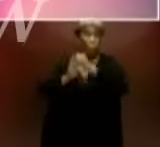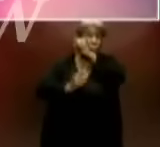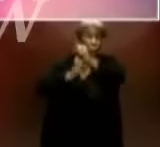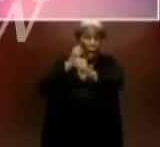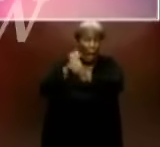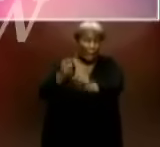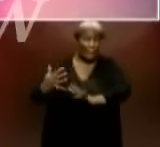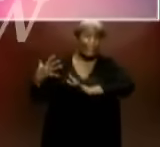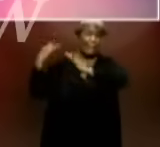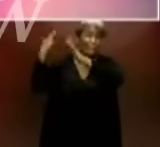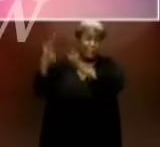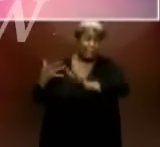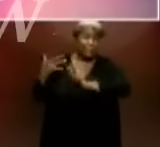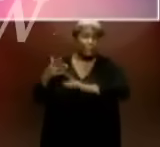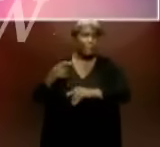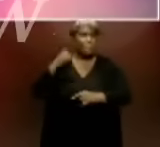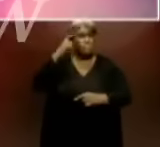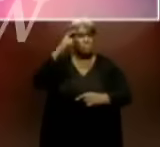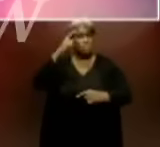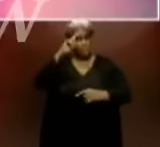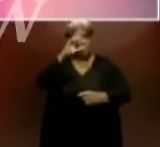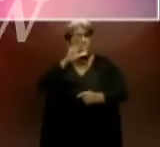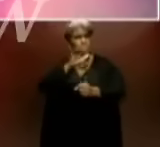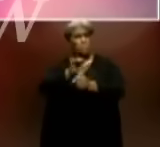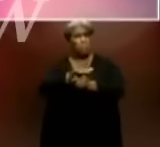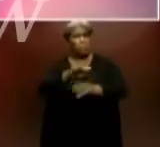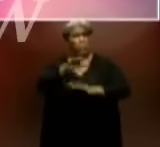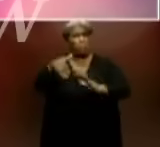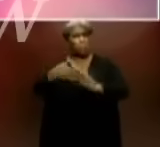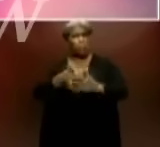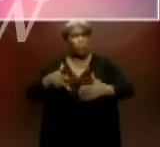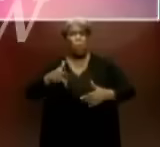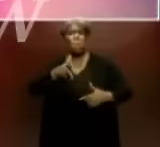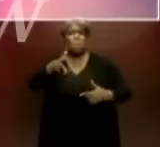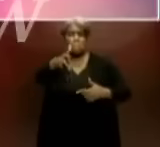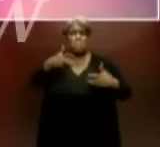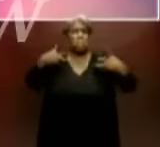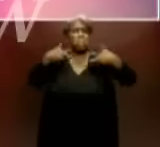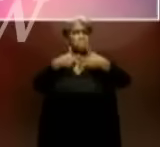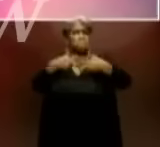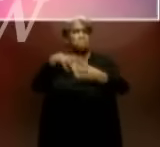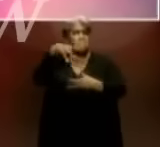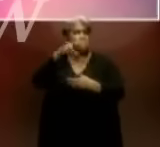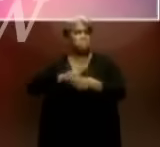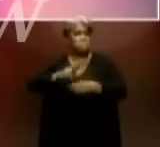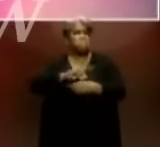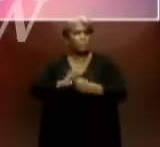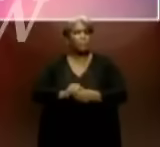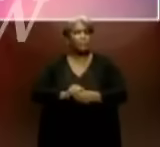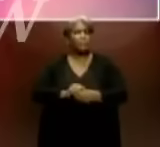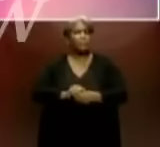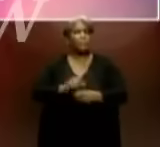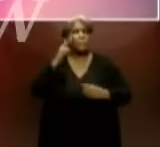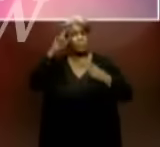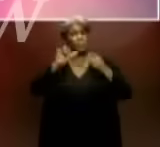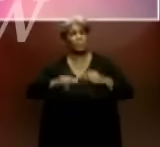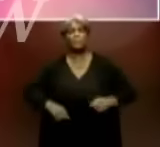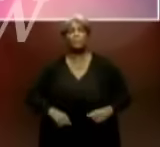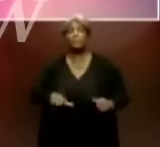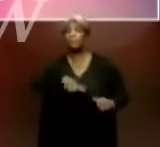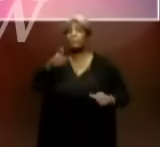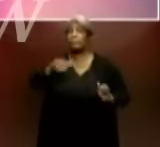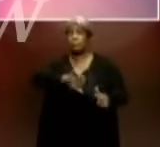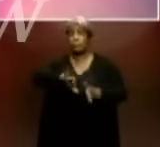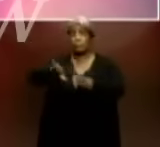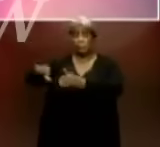eléctricos, y creo que ya con la estabilización de la manufactura, eso se va a solucionar. El otro tema,